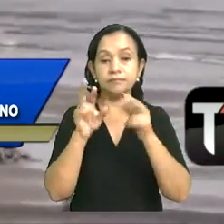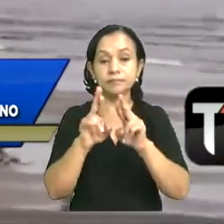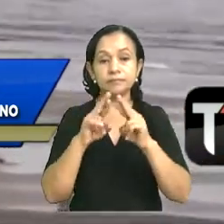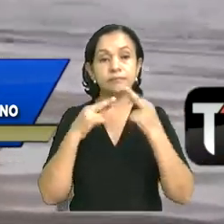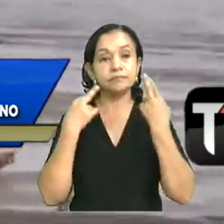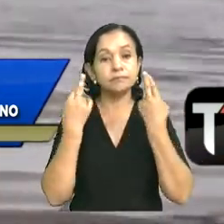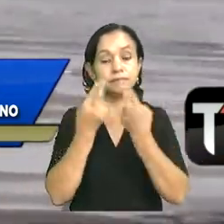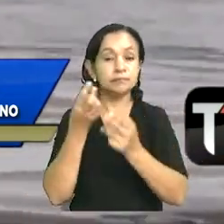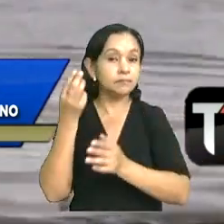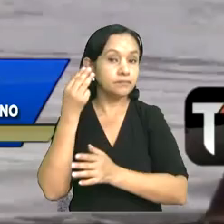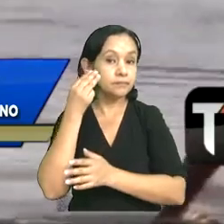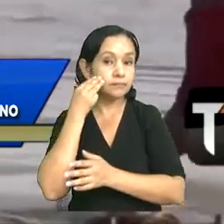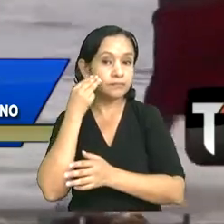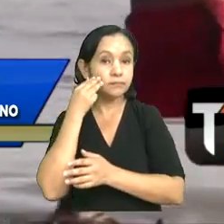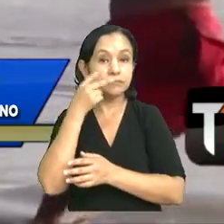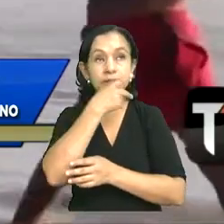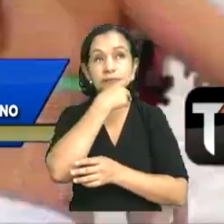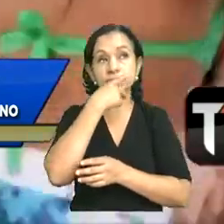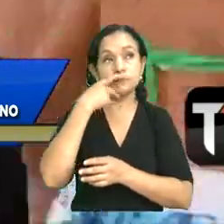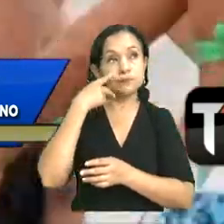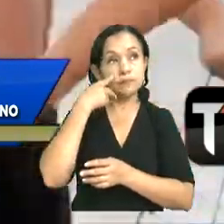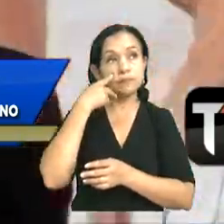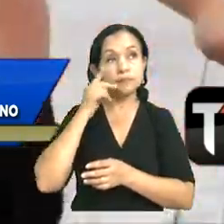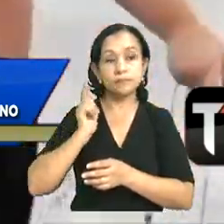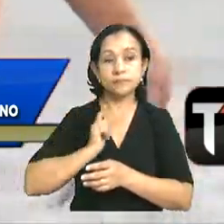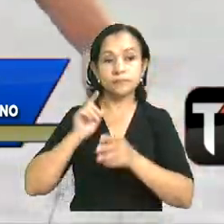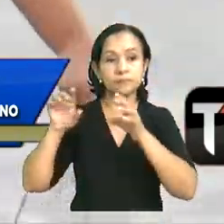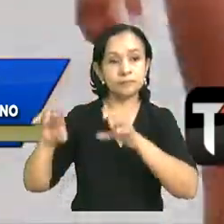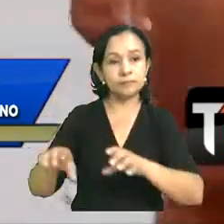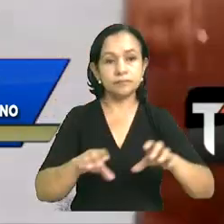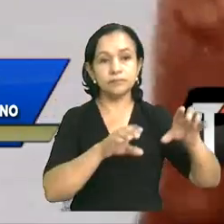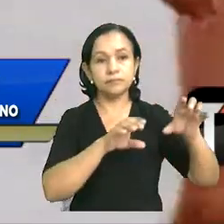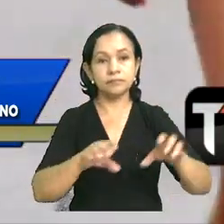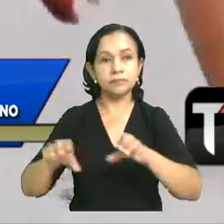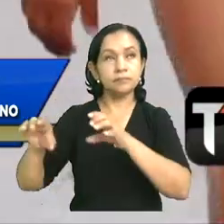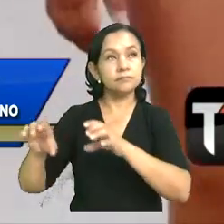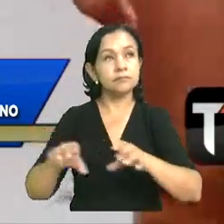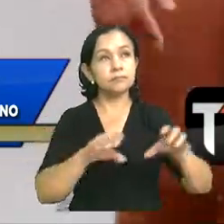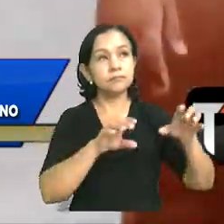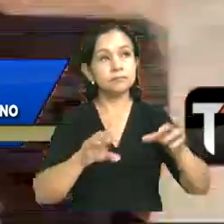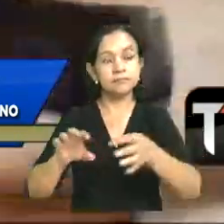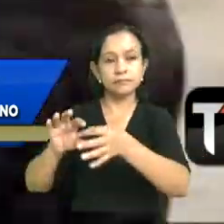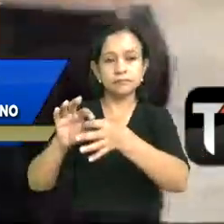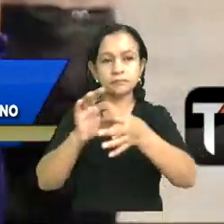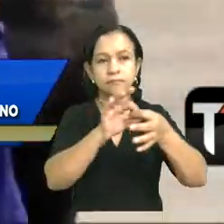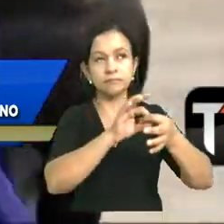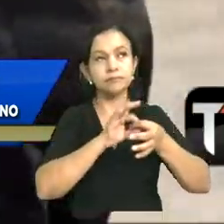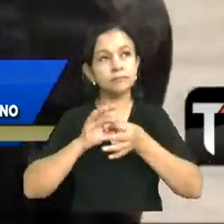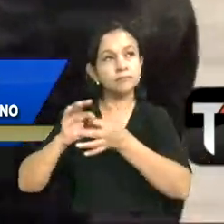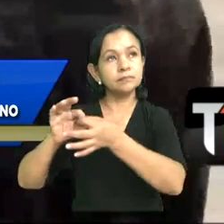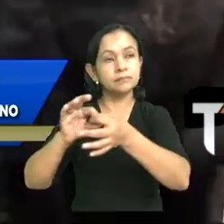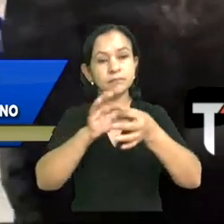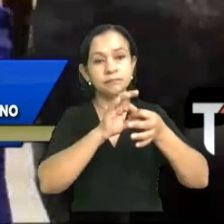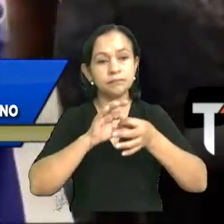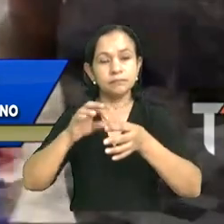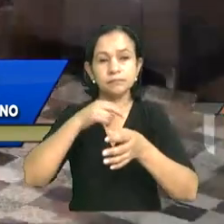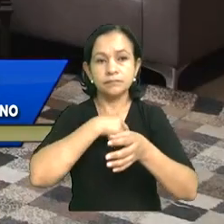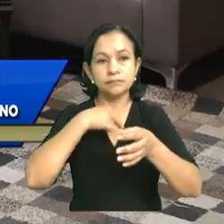madres, ellas se integran también a actividades en conjunto con los niños para propiciar